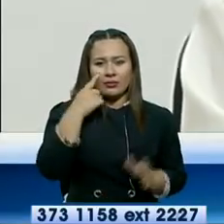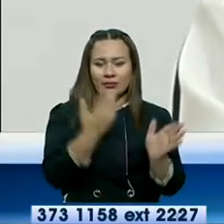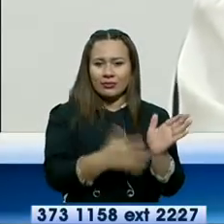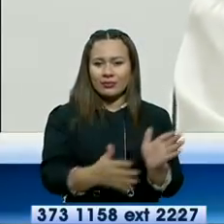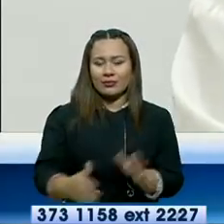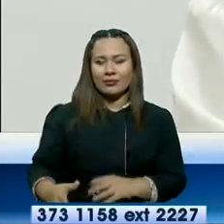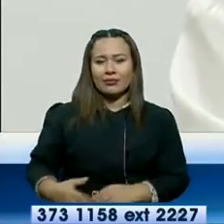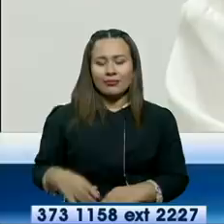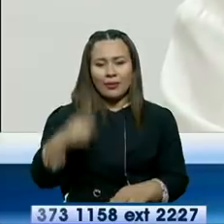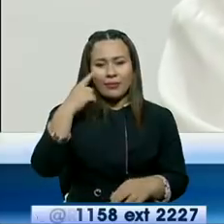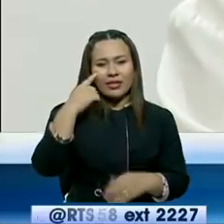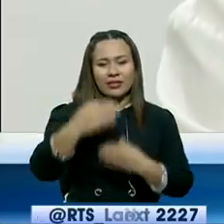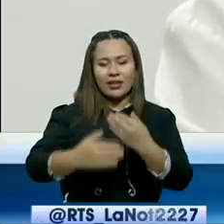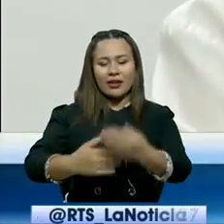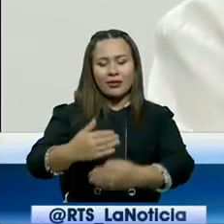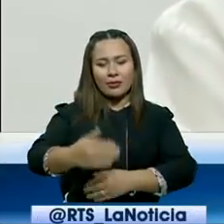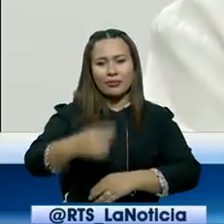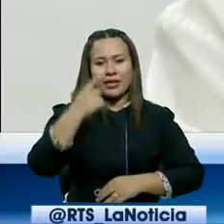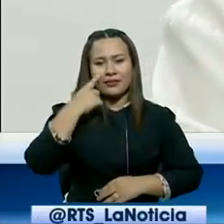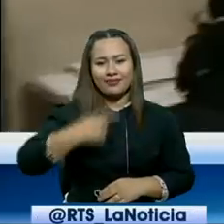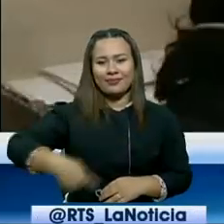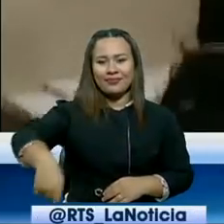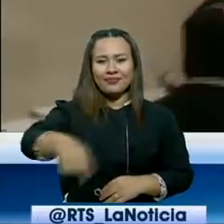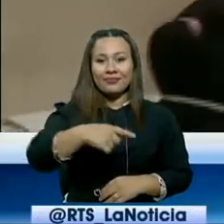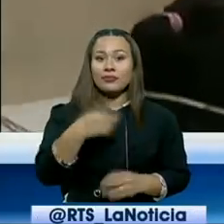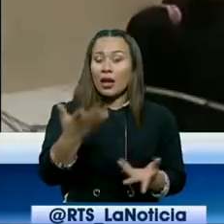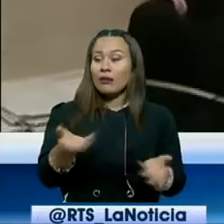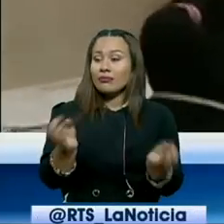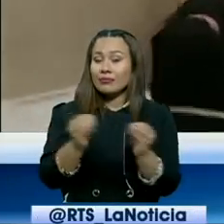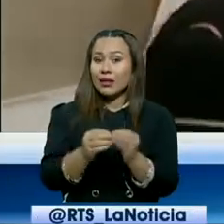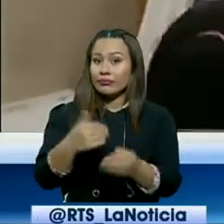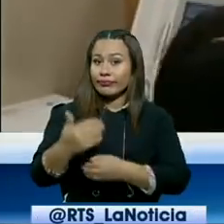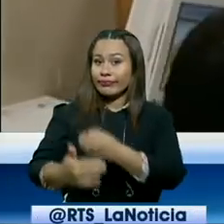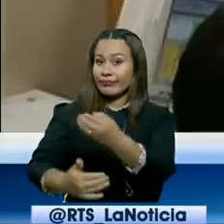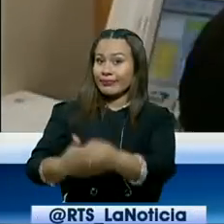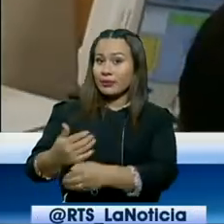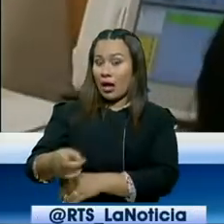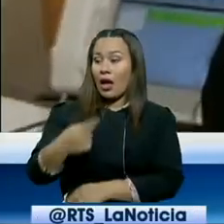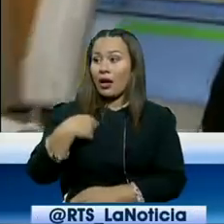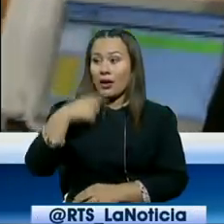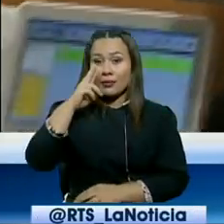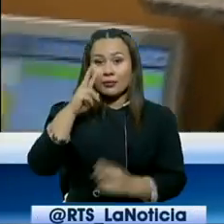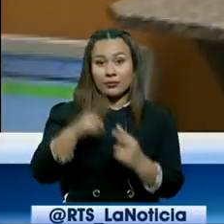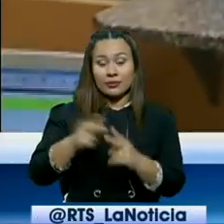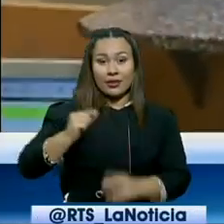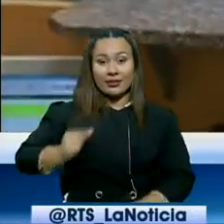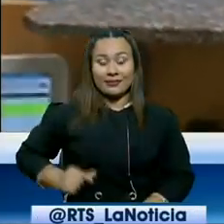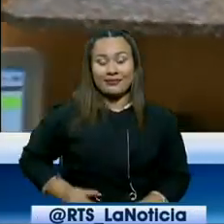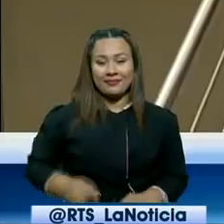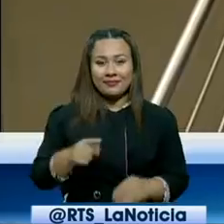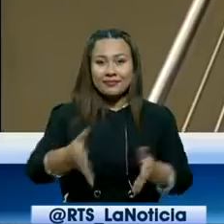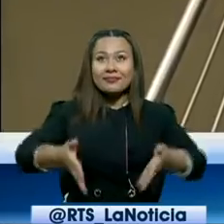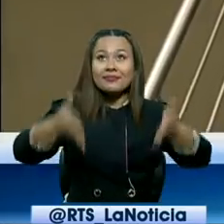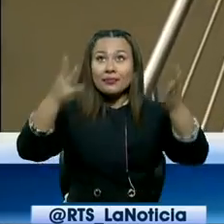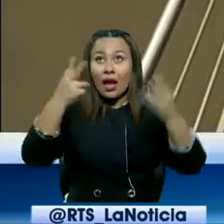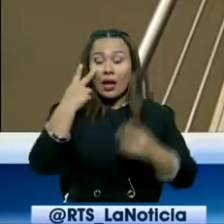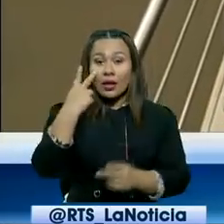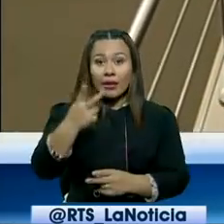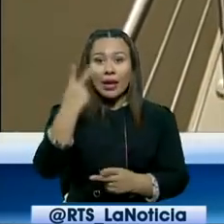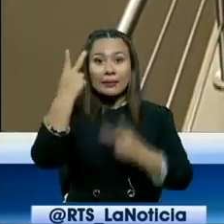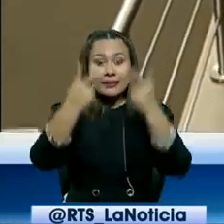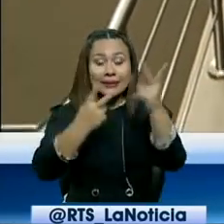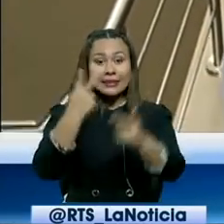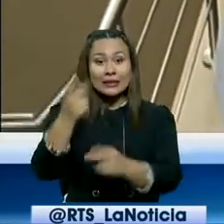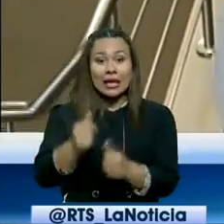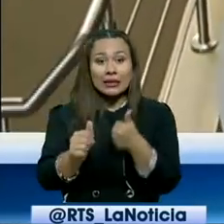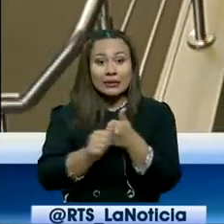decir, sabemos que pueden estar habiendo problemas. Luego aprovechó para conocer en detalle la infraestructura. Fue una visita que tomó